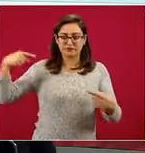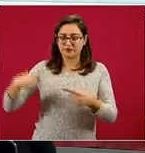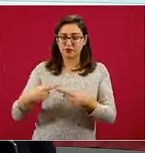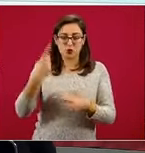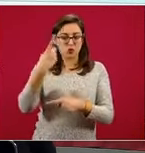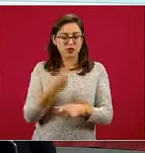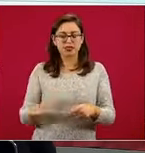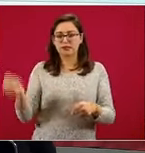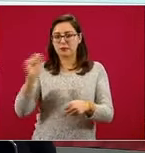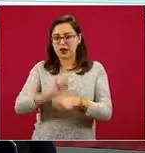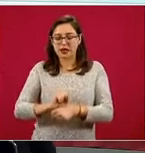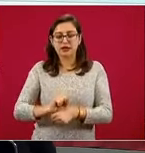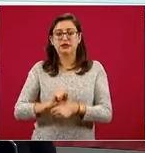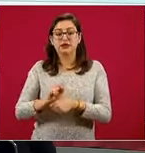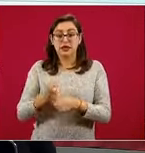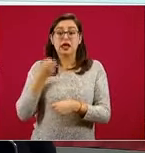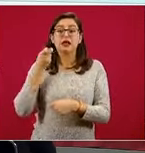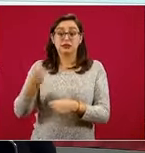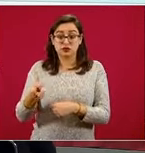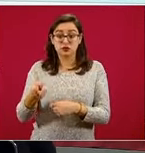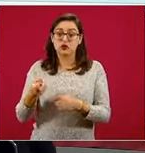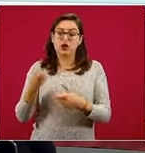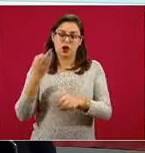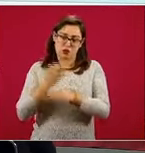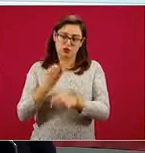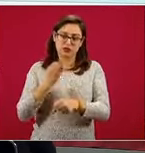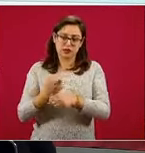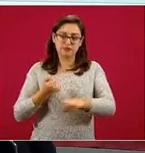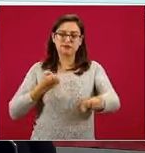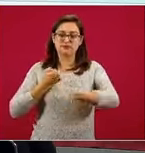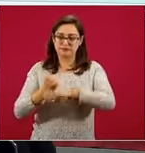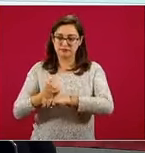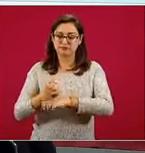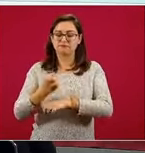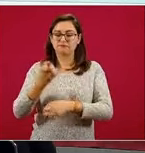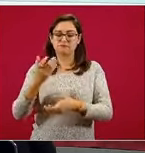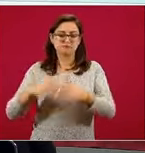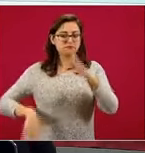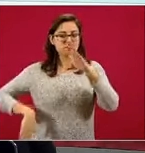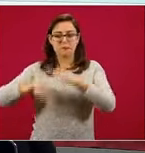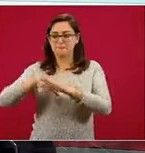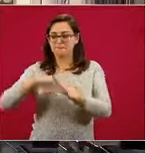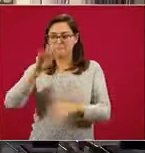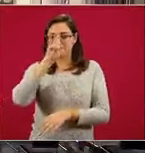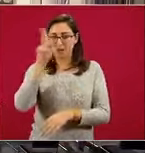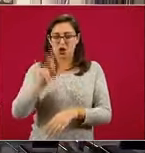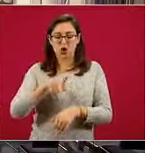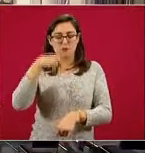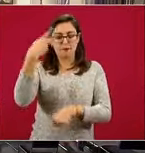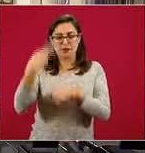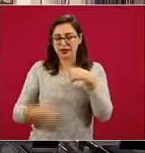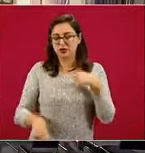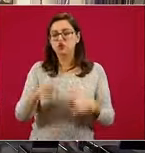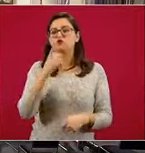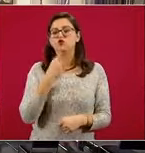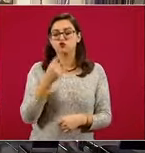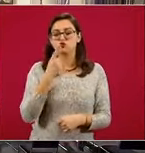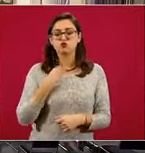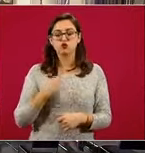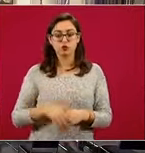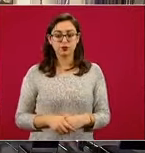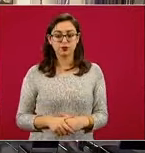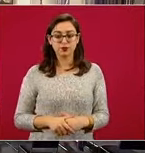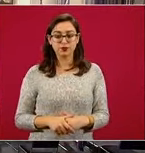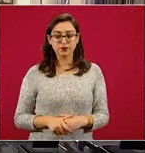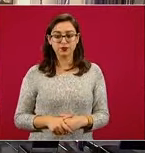semana y lógicamente es una de las entidades que en este momento se encuentra en el máximo nivel de riesgo para